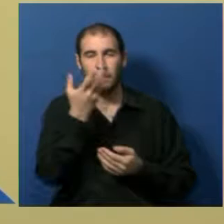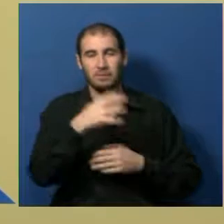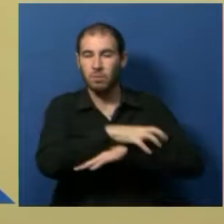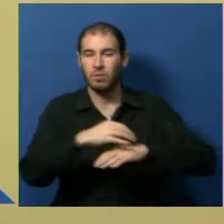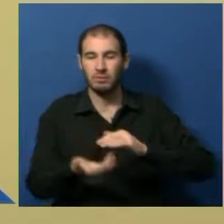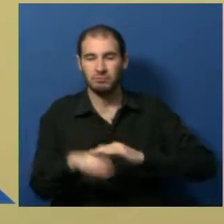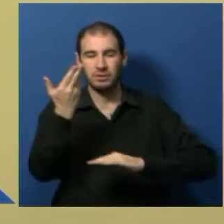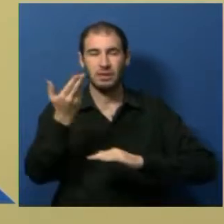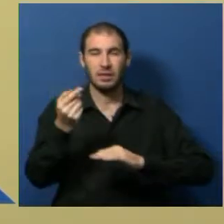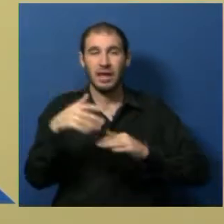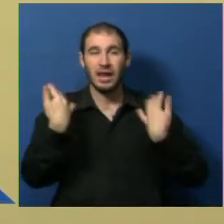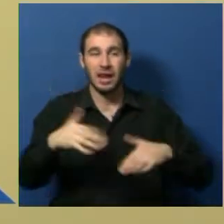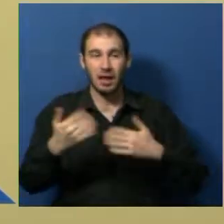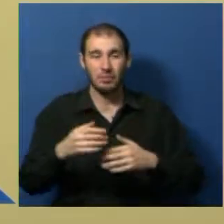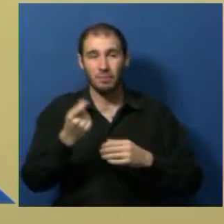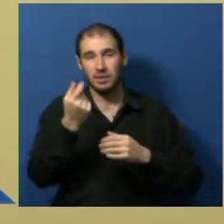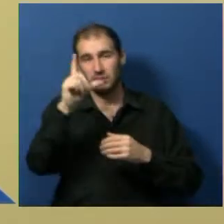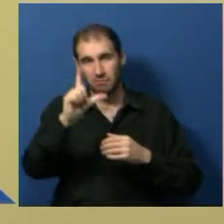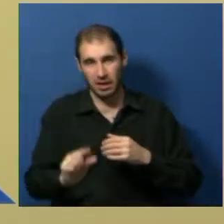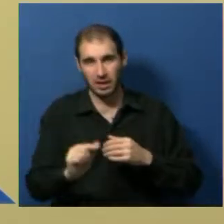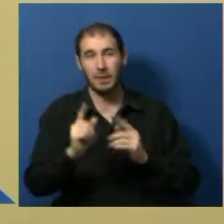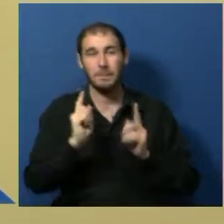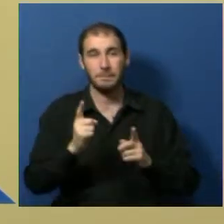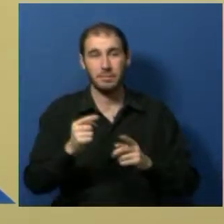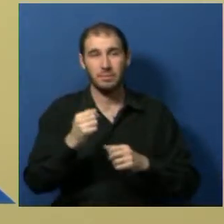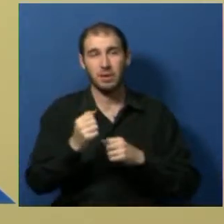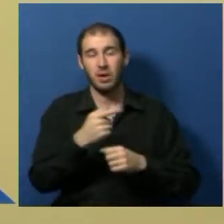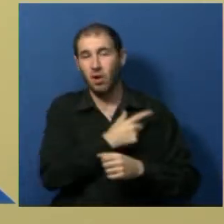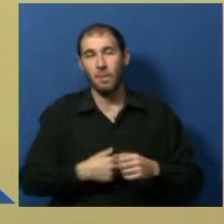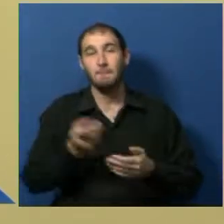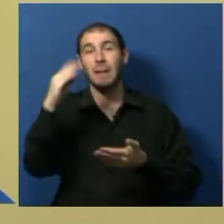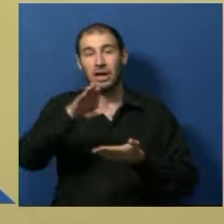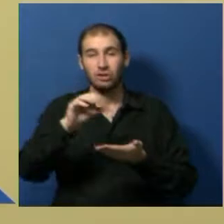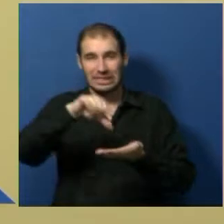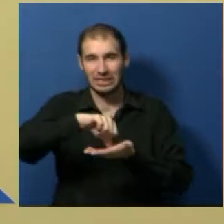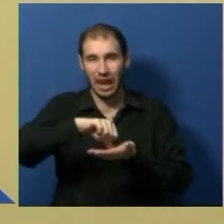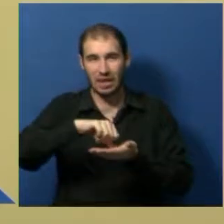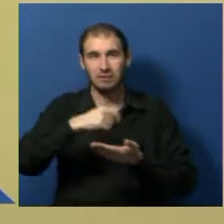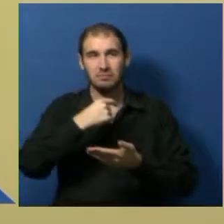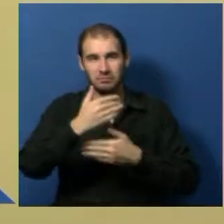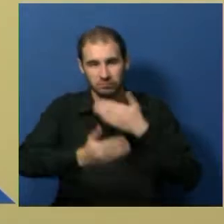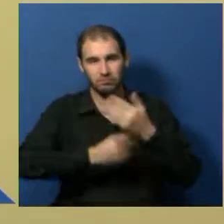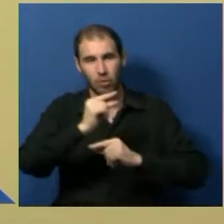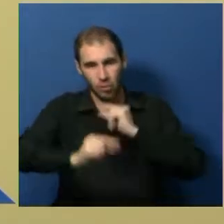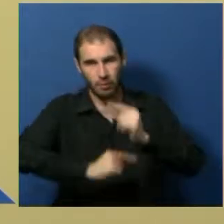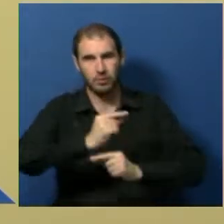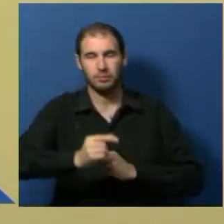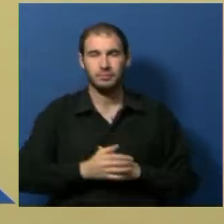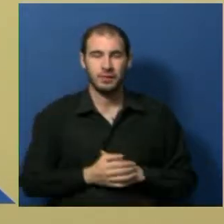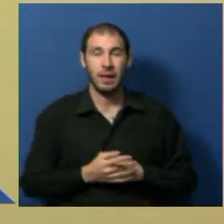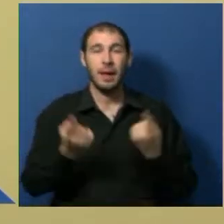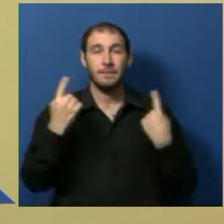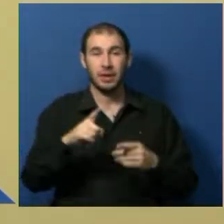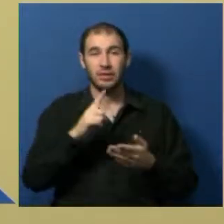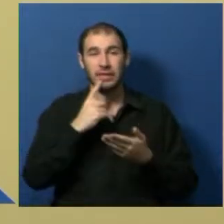pobreza es bajar inmediatamente la inflación, como lo viene haciendo o tratando de hacer el Banco Central, que va muy lentamente, ¿no? Pero